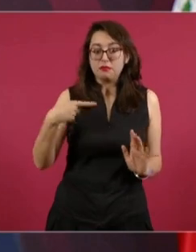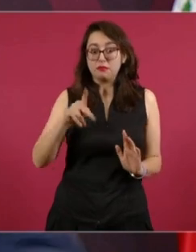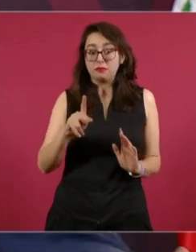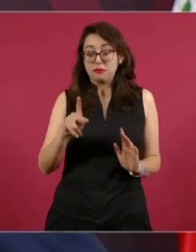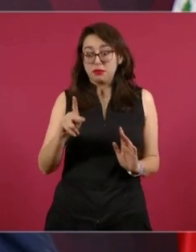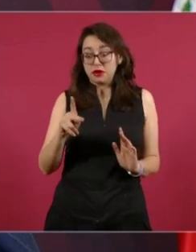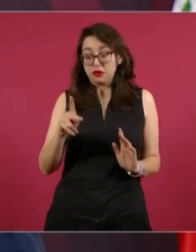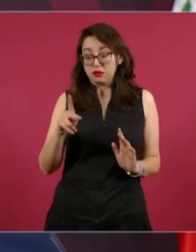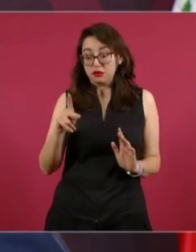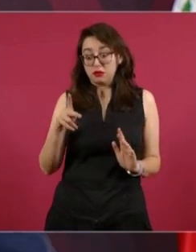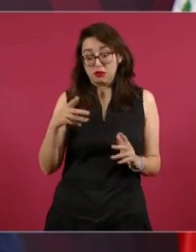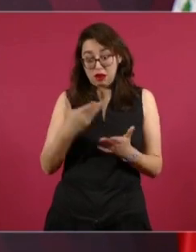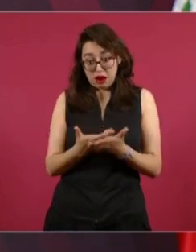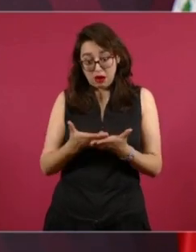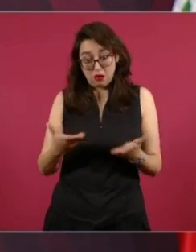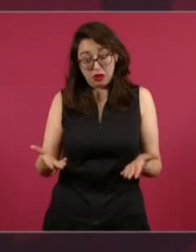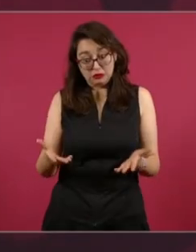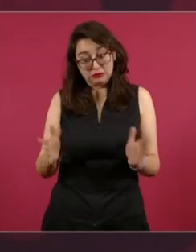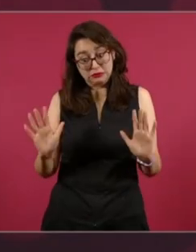Bueno, eso espero.